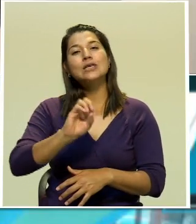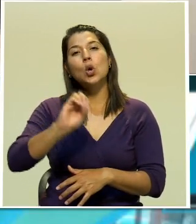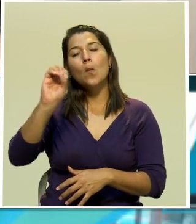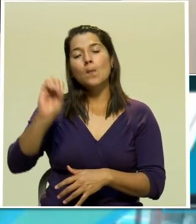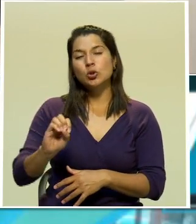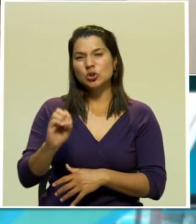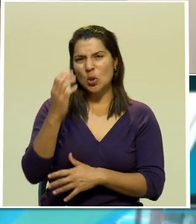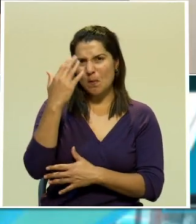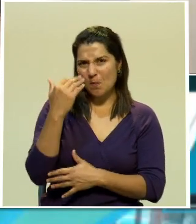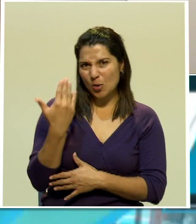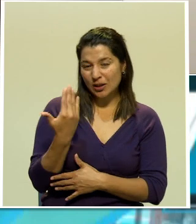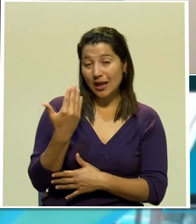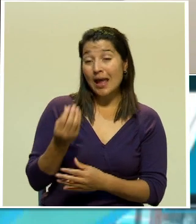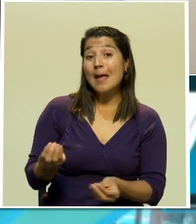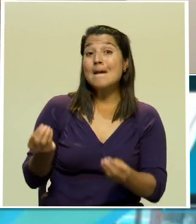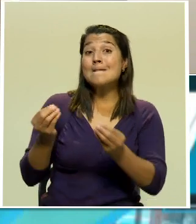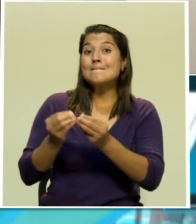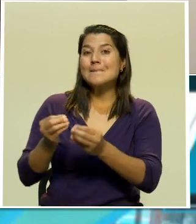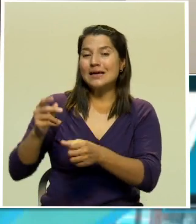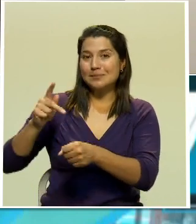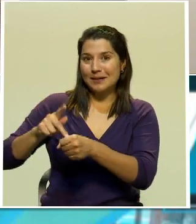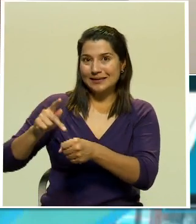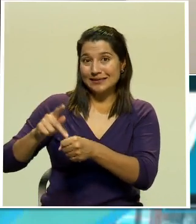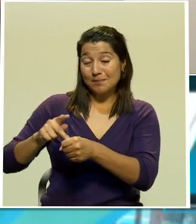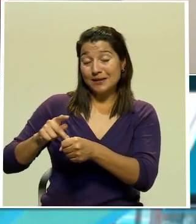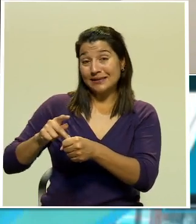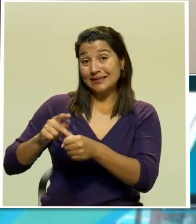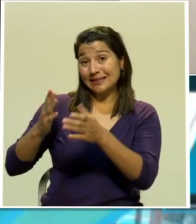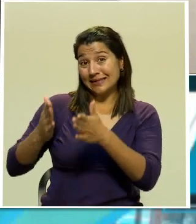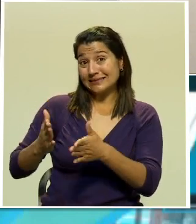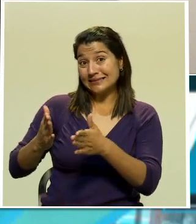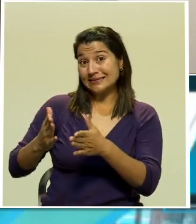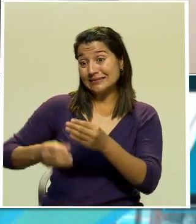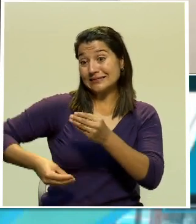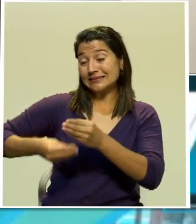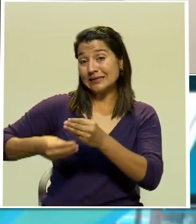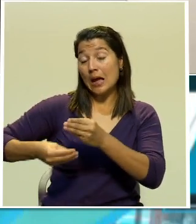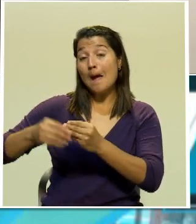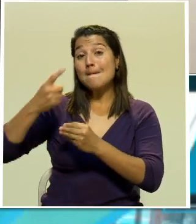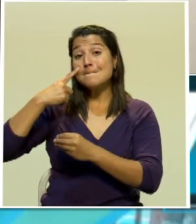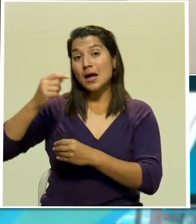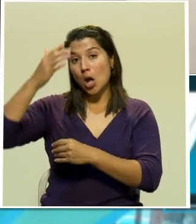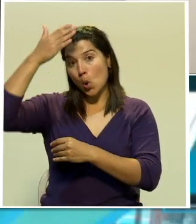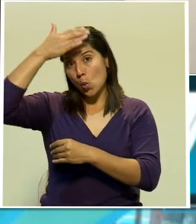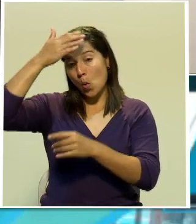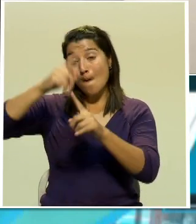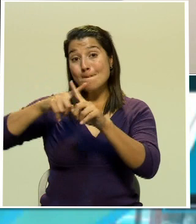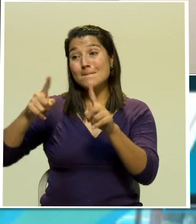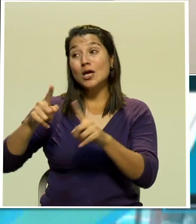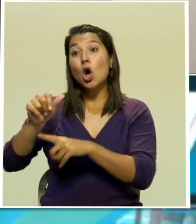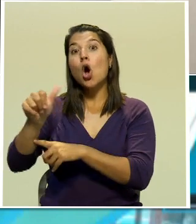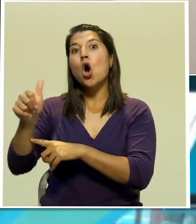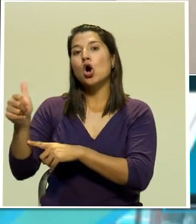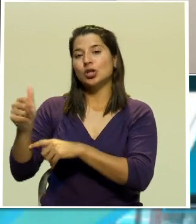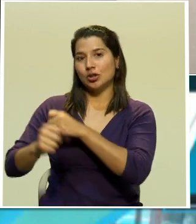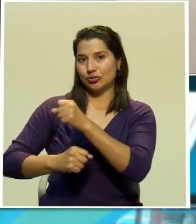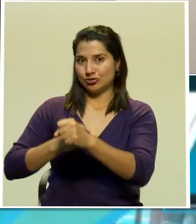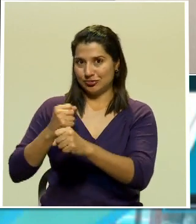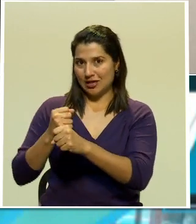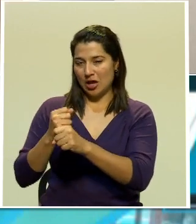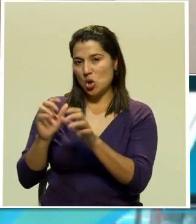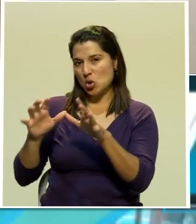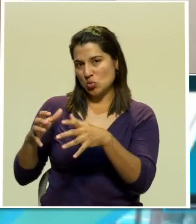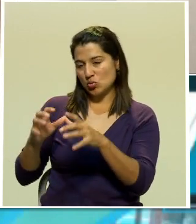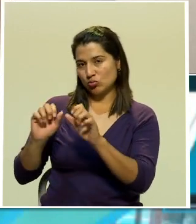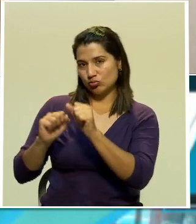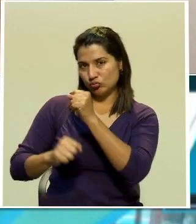de un aumento en la participación también para Donald Trump. Lo que pasa es que sucedió en otros grupos de la población. La buena noticia,